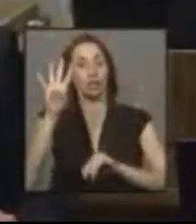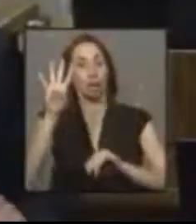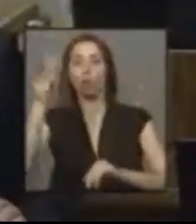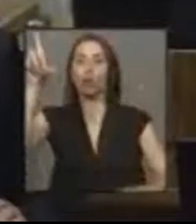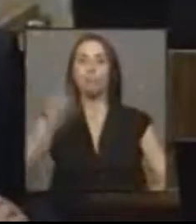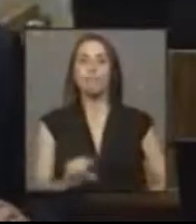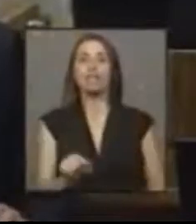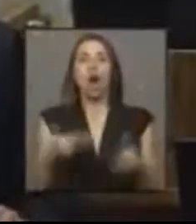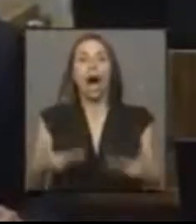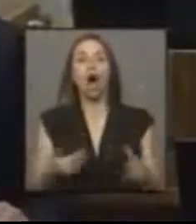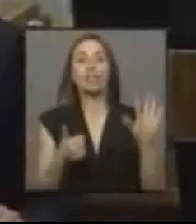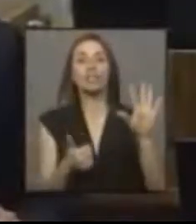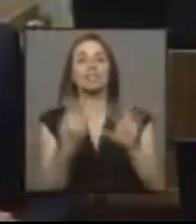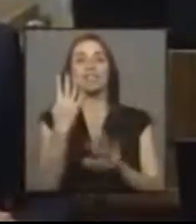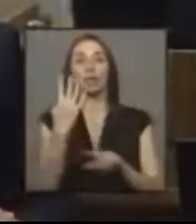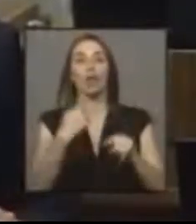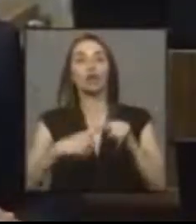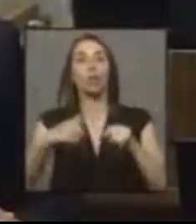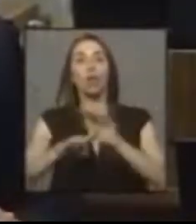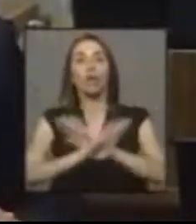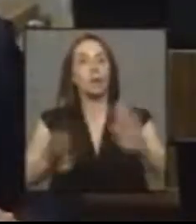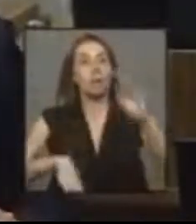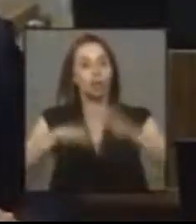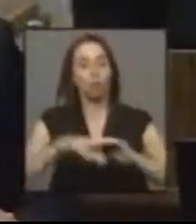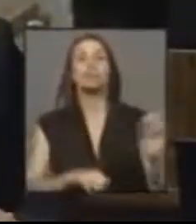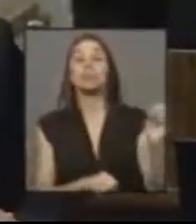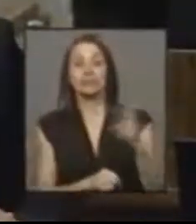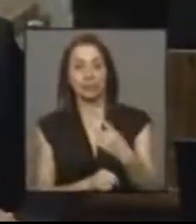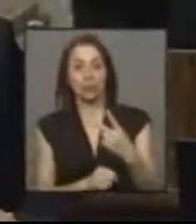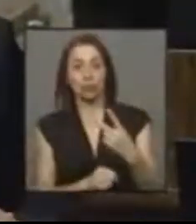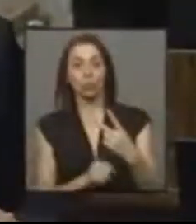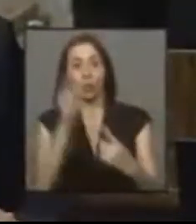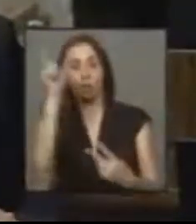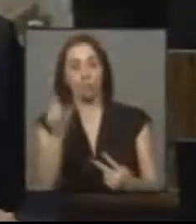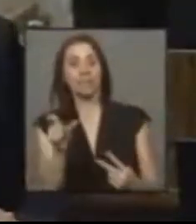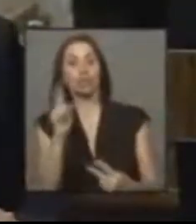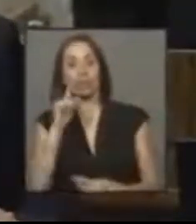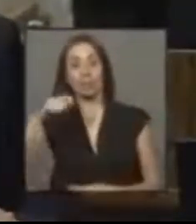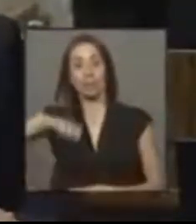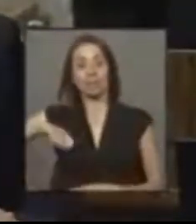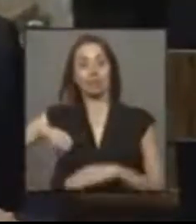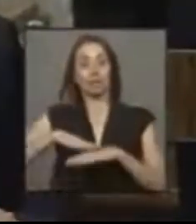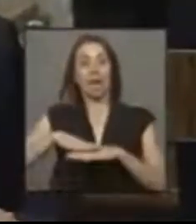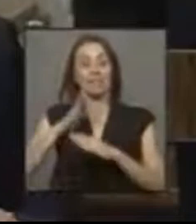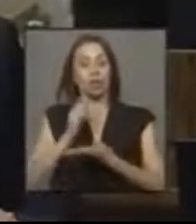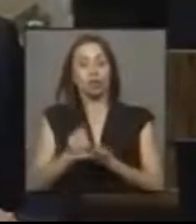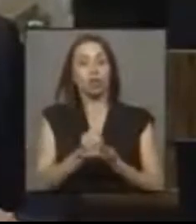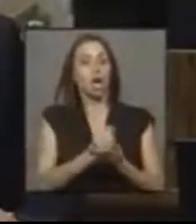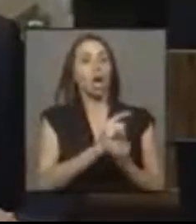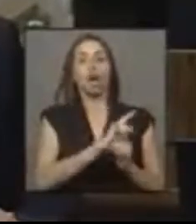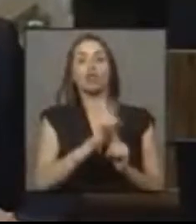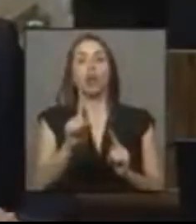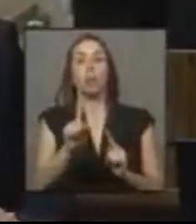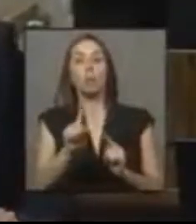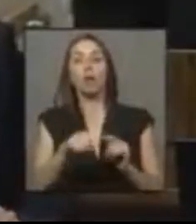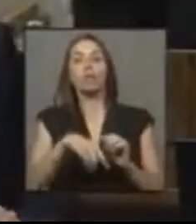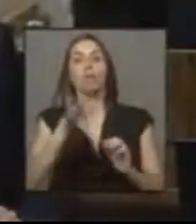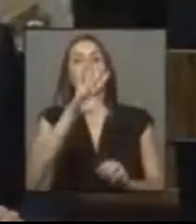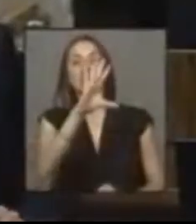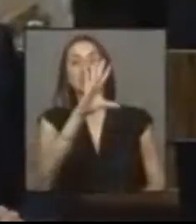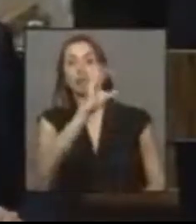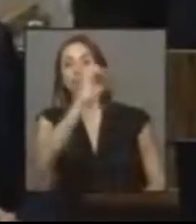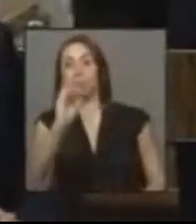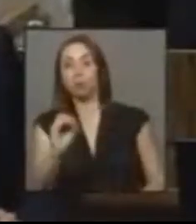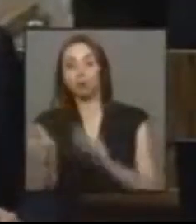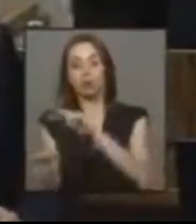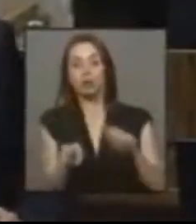las 60 cuotas actuales. Lo segundo, un beneficiario de una pensión básica solidaria no se le puede descontar más del 5%,